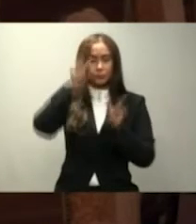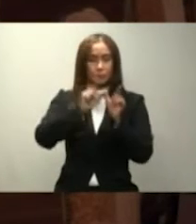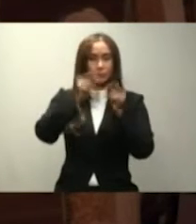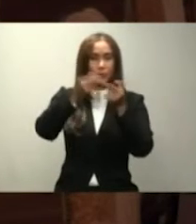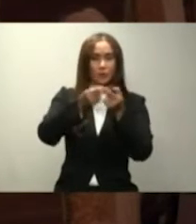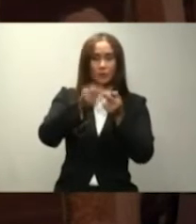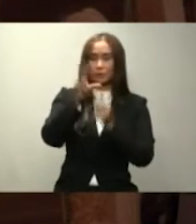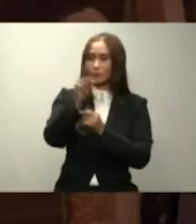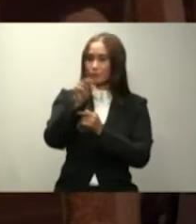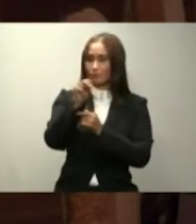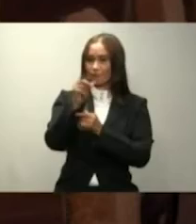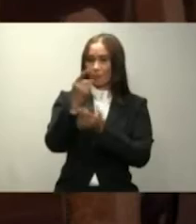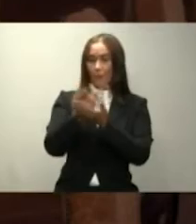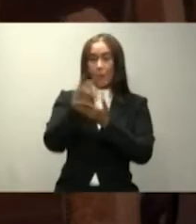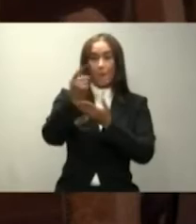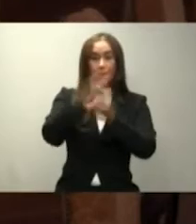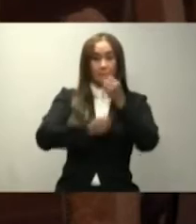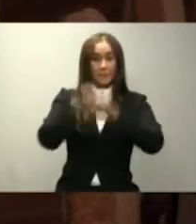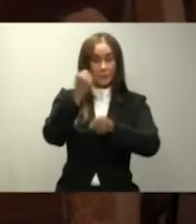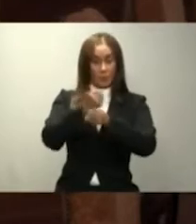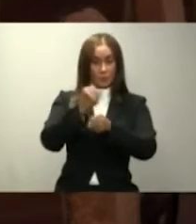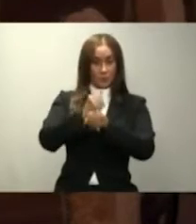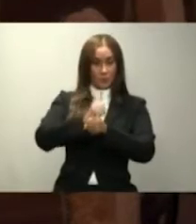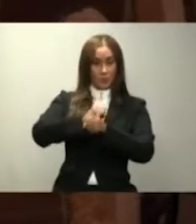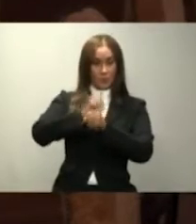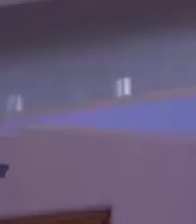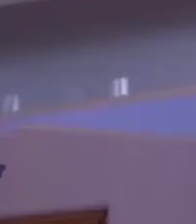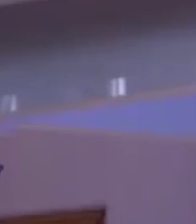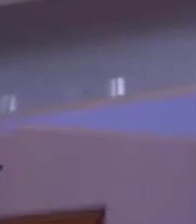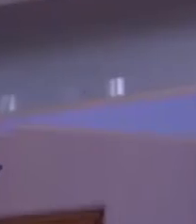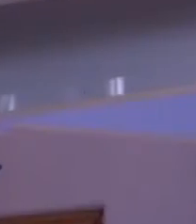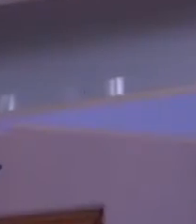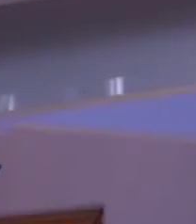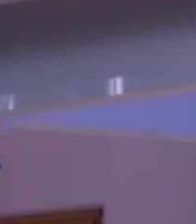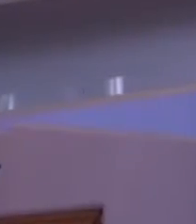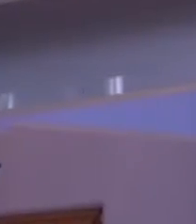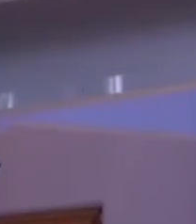que el 50% al presupuesto que reciben